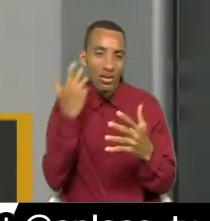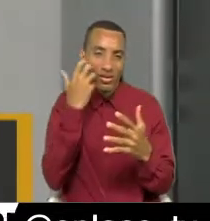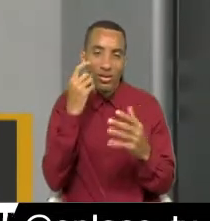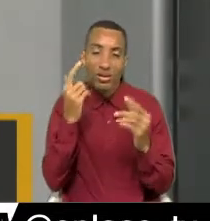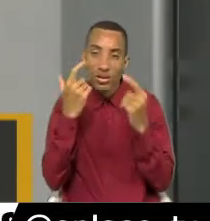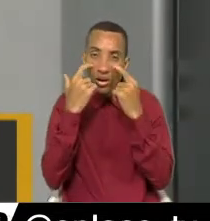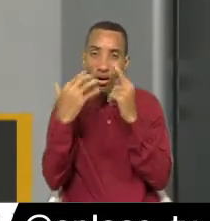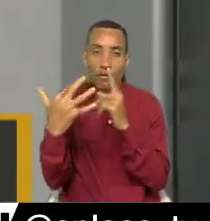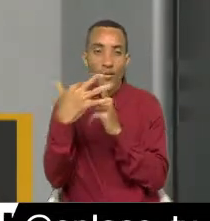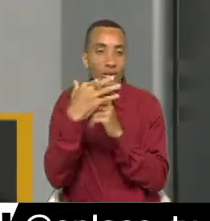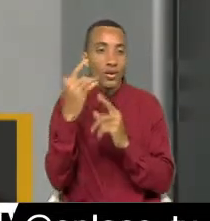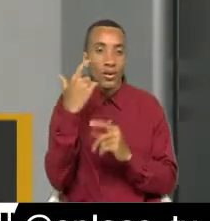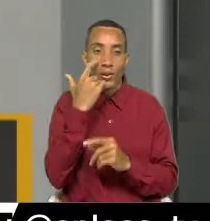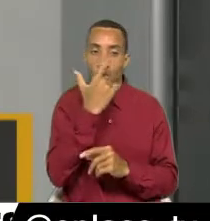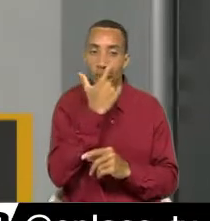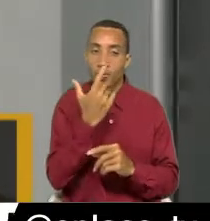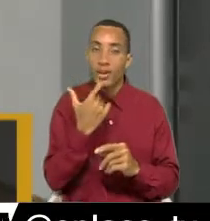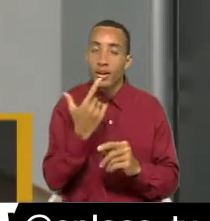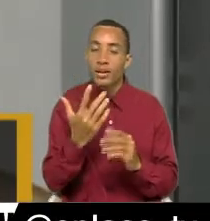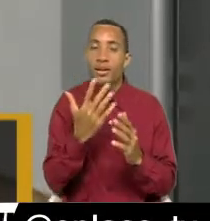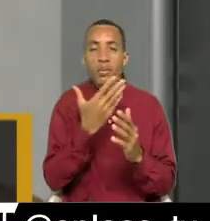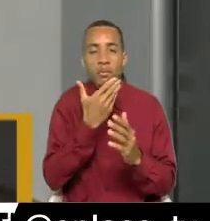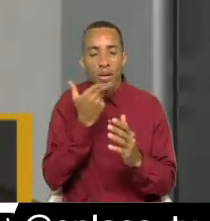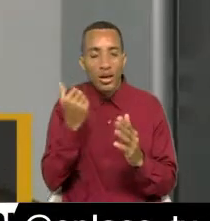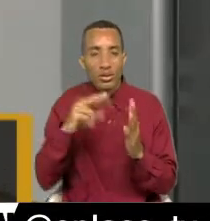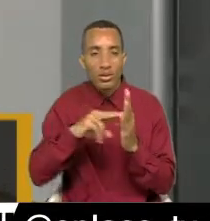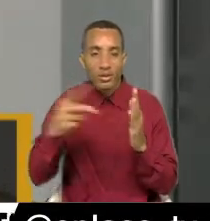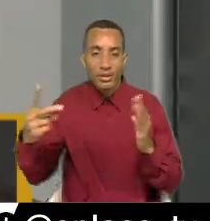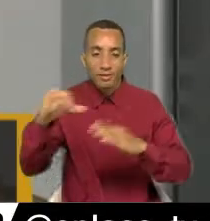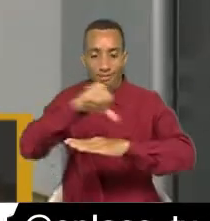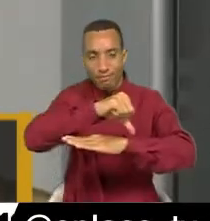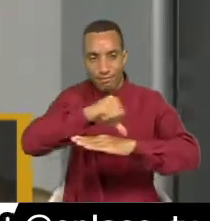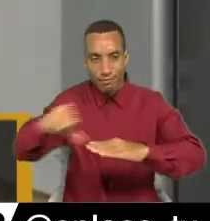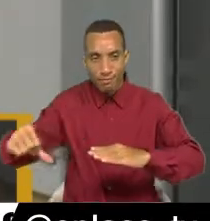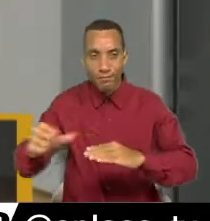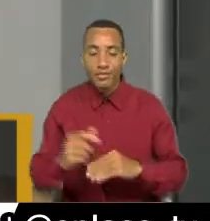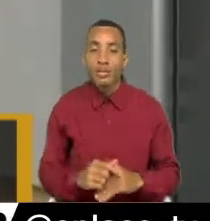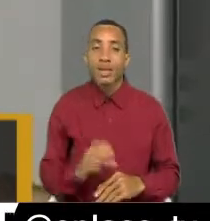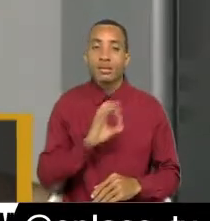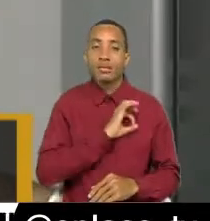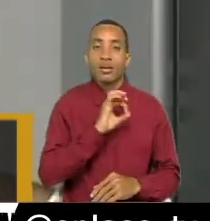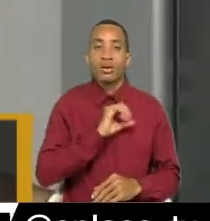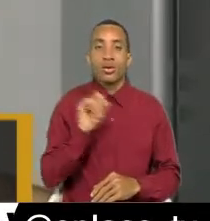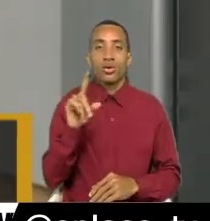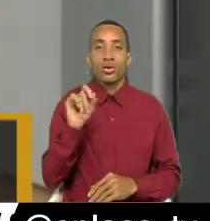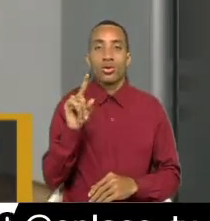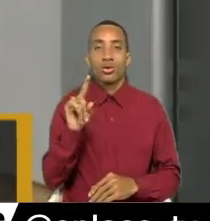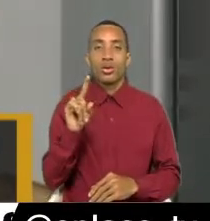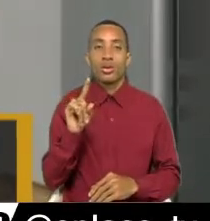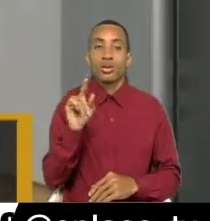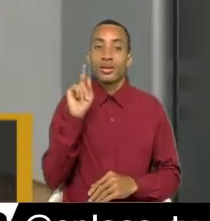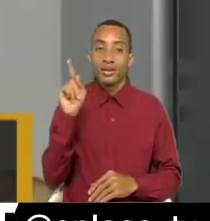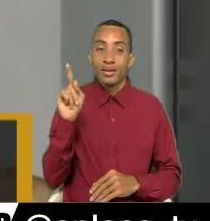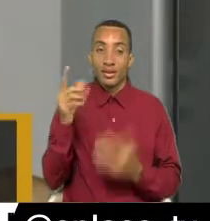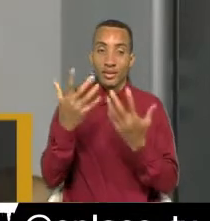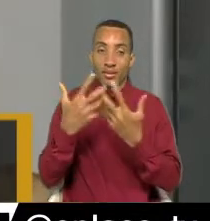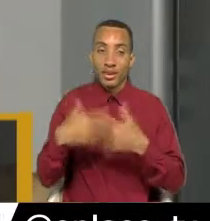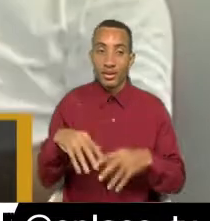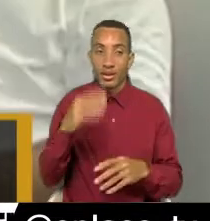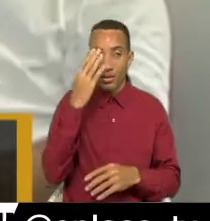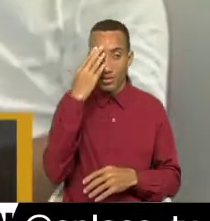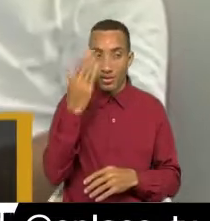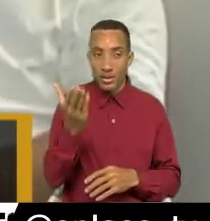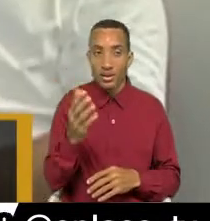operando a la gente de Barranca con la mejor tecnología. Vamos a estar este sábado 11 aquí en Diagnóstico y Servicio, la empresa que queda frente a